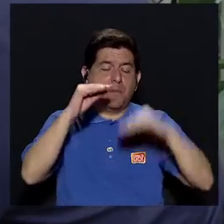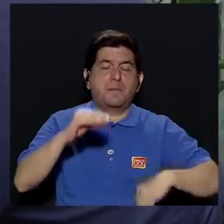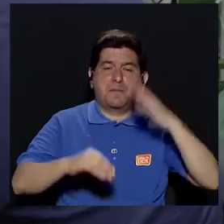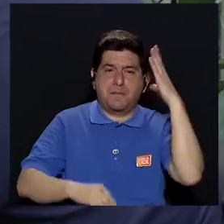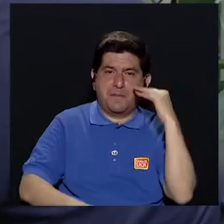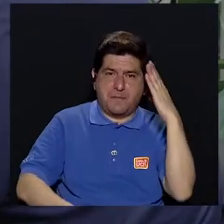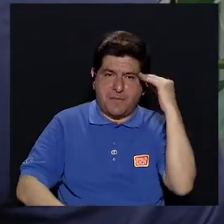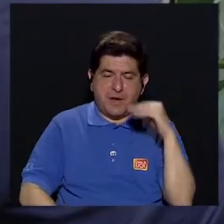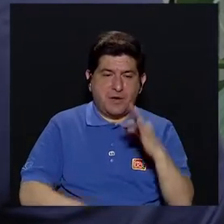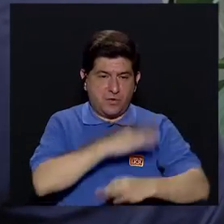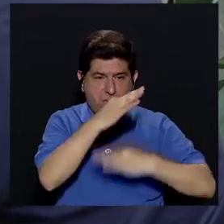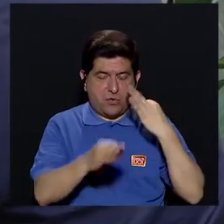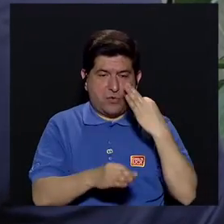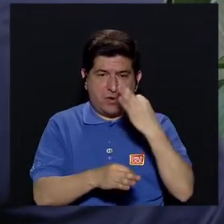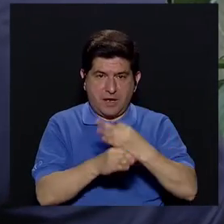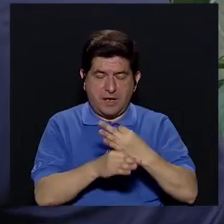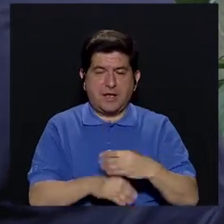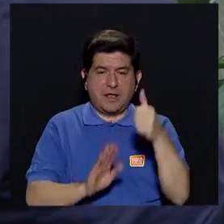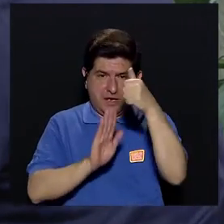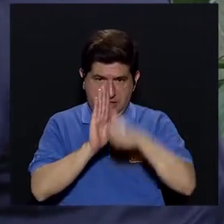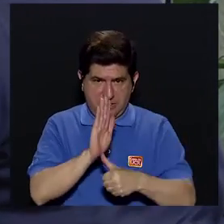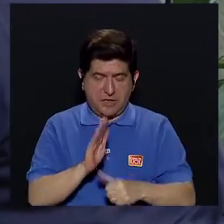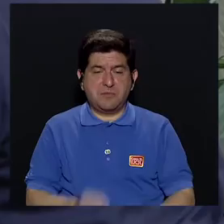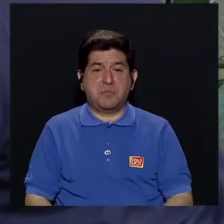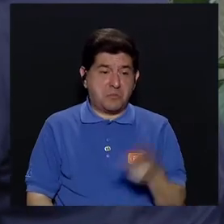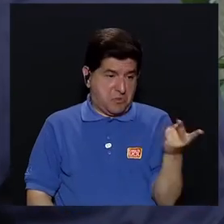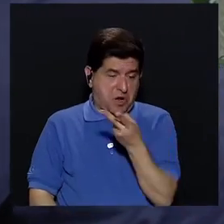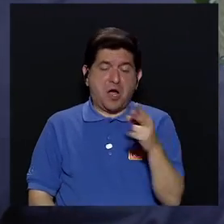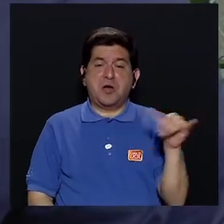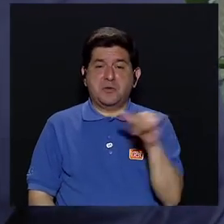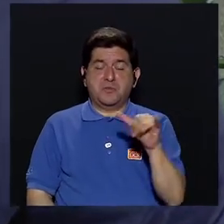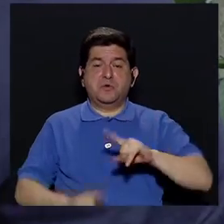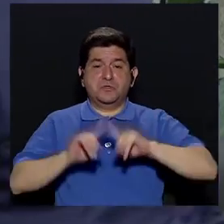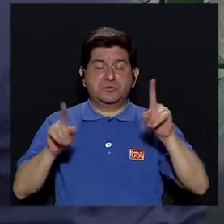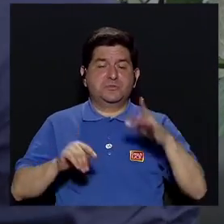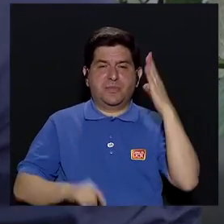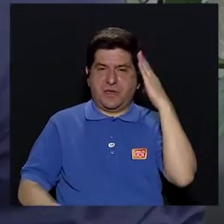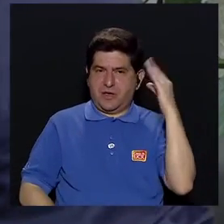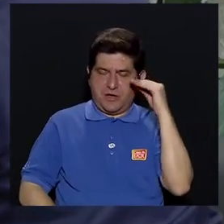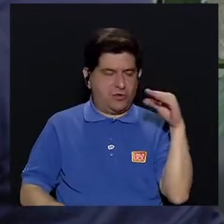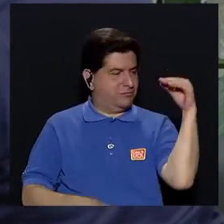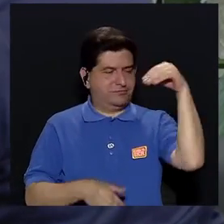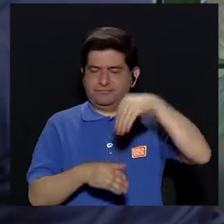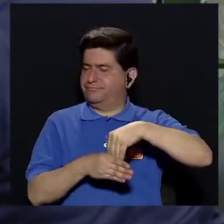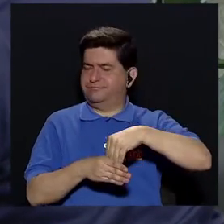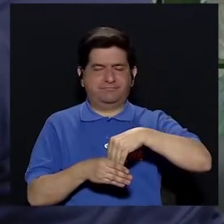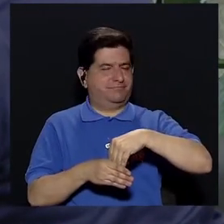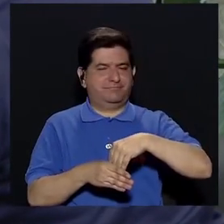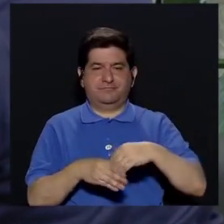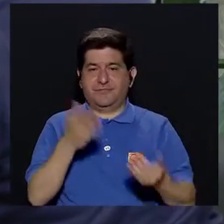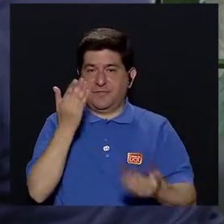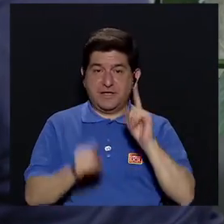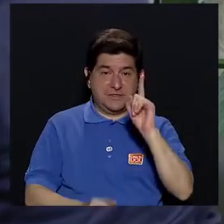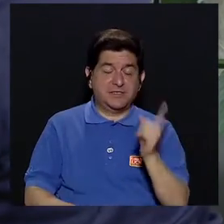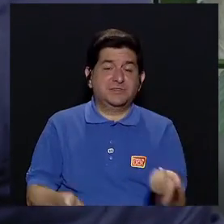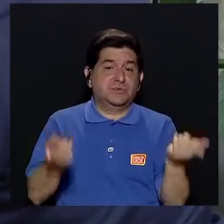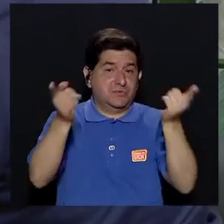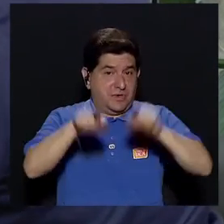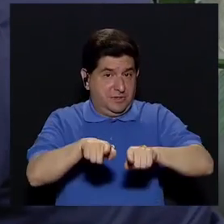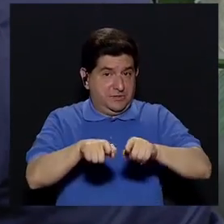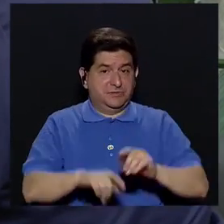menos experiencia en este tipo de cirugías. Él es cirujano maxilofacial, pero su experticia no abarca este tipo de cirugías, ¿verdad? Uh-huh.